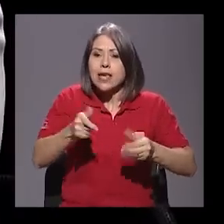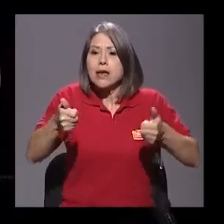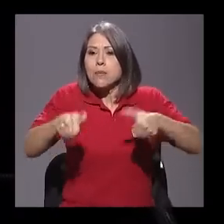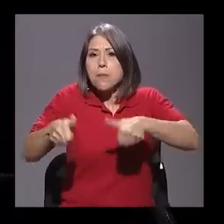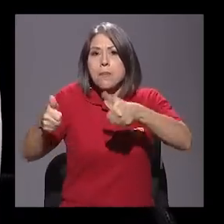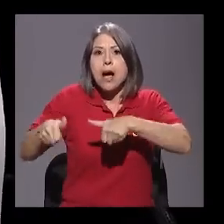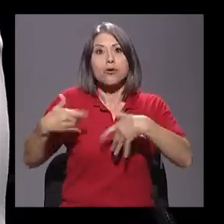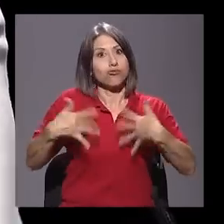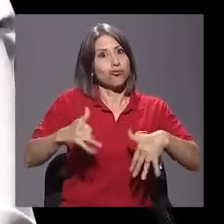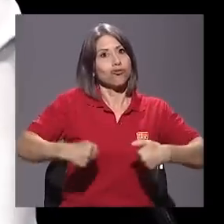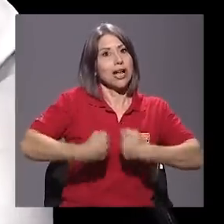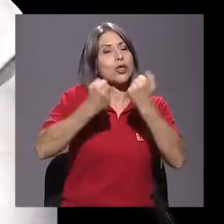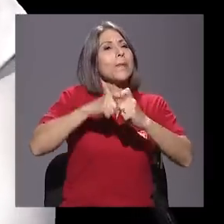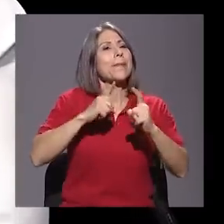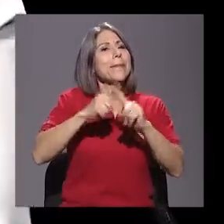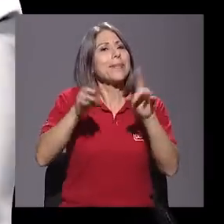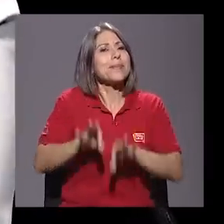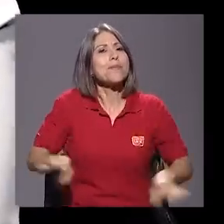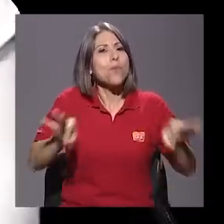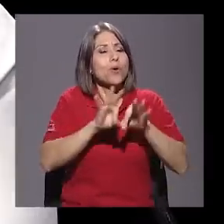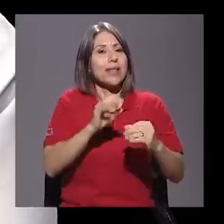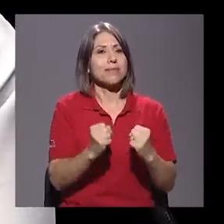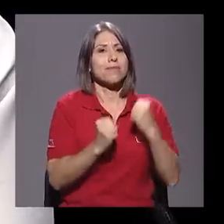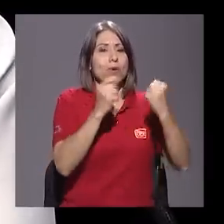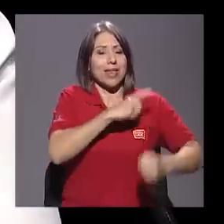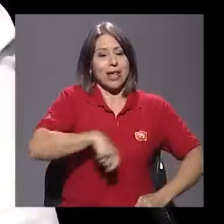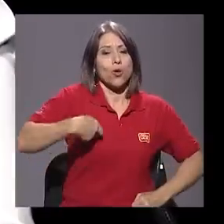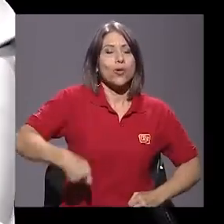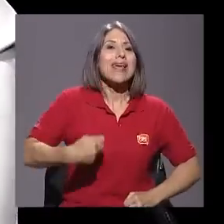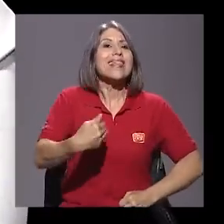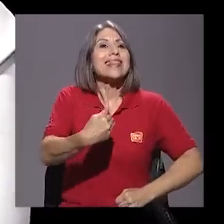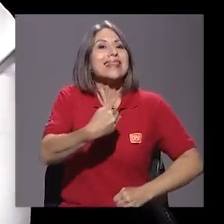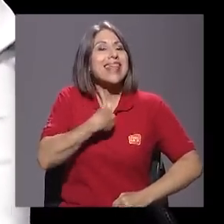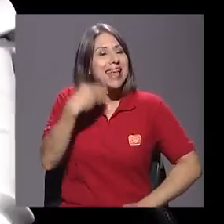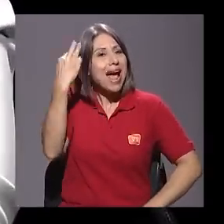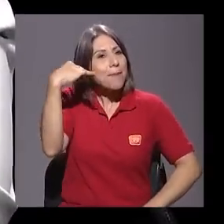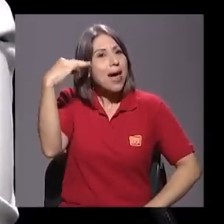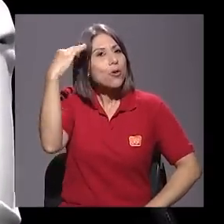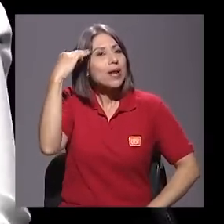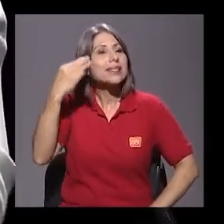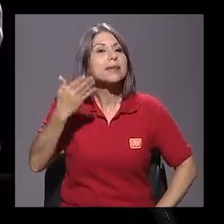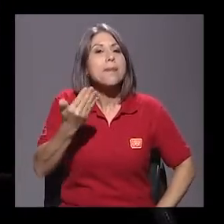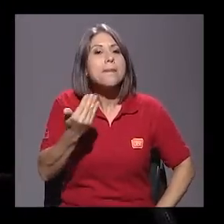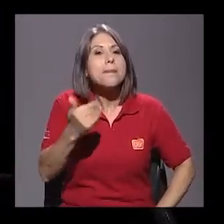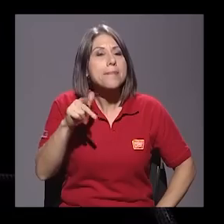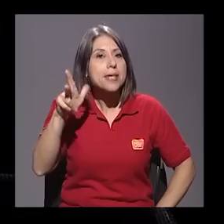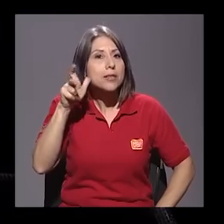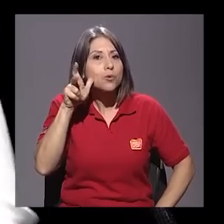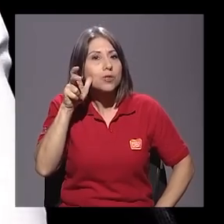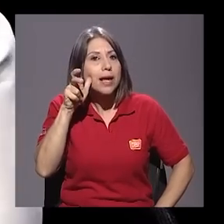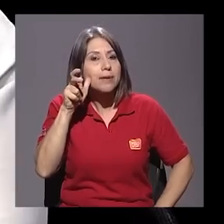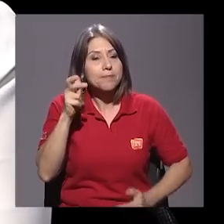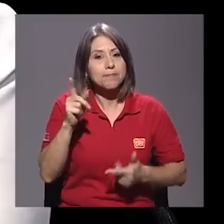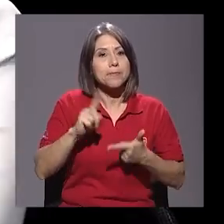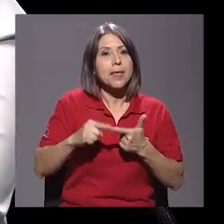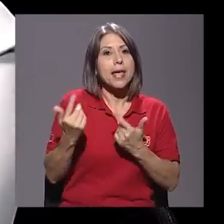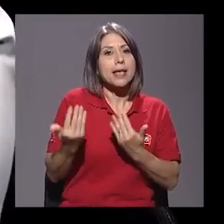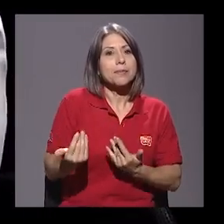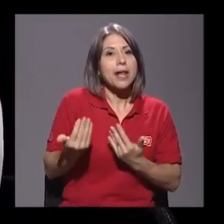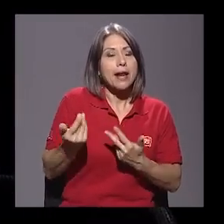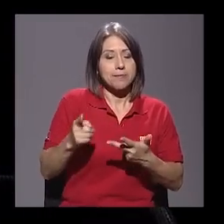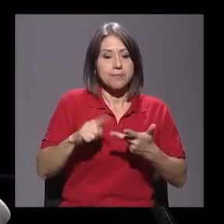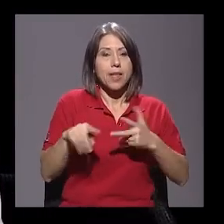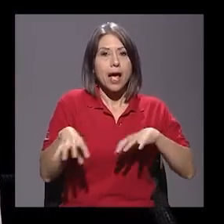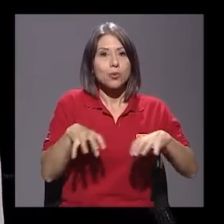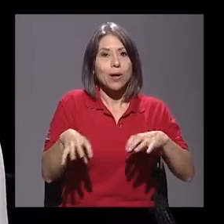reto, pero es muy importante que un Poder Ejecutivo tenga la madurez de escuchar, de esperar y de actuar. un